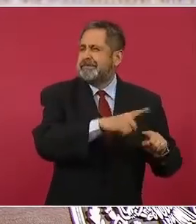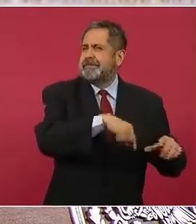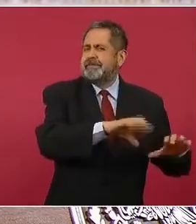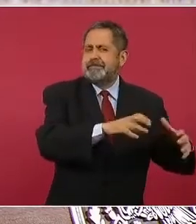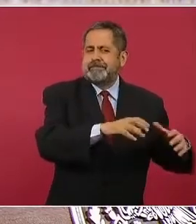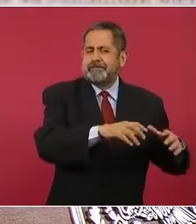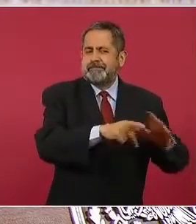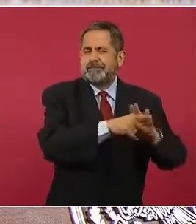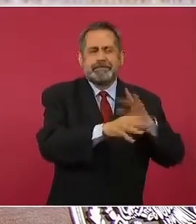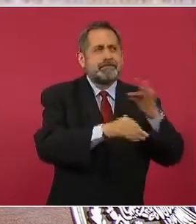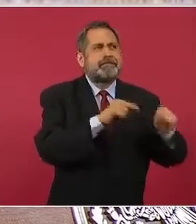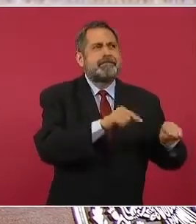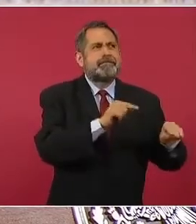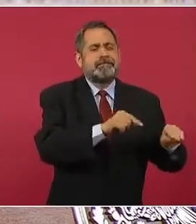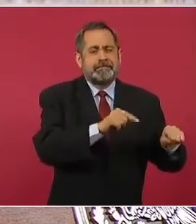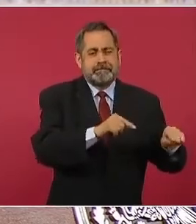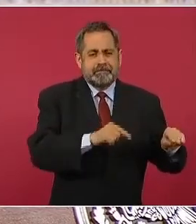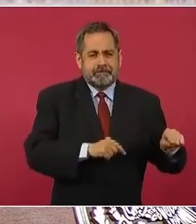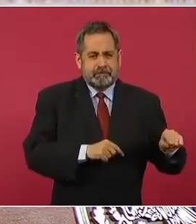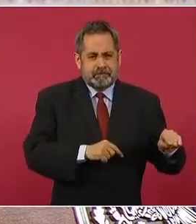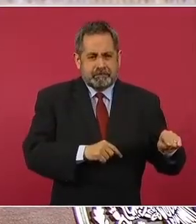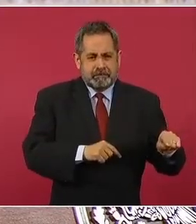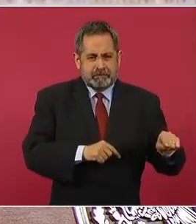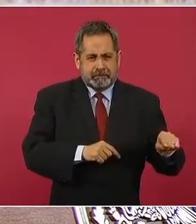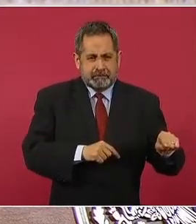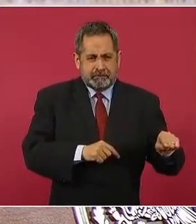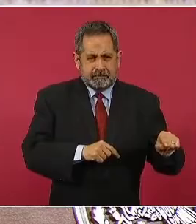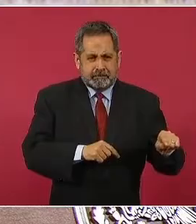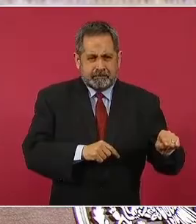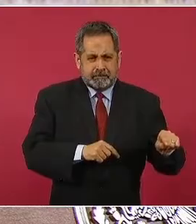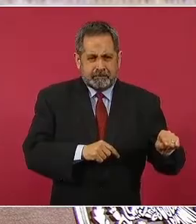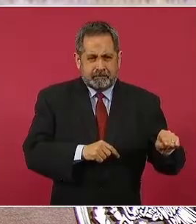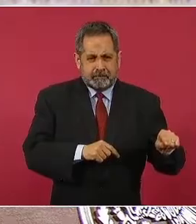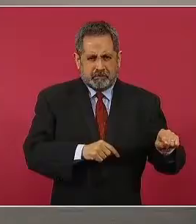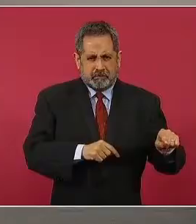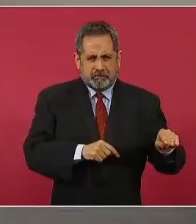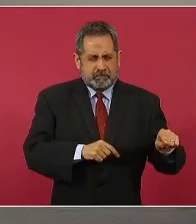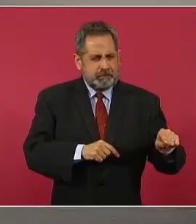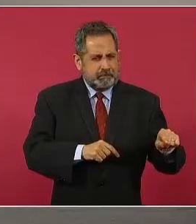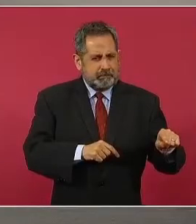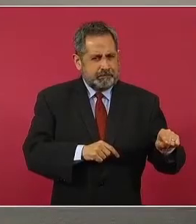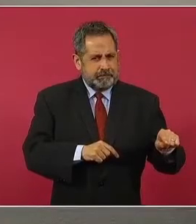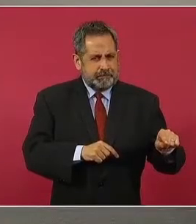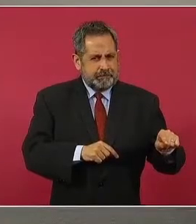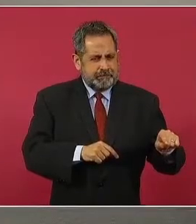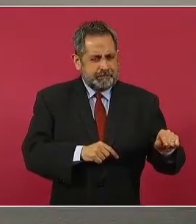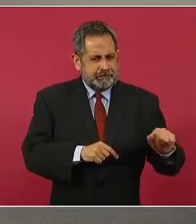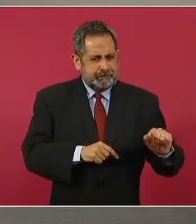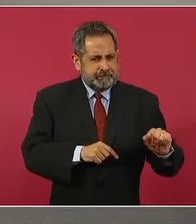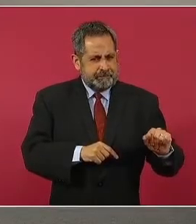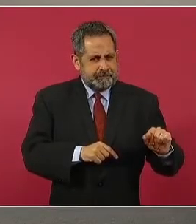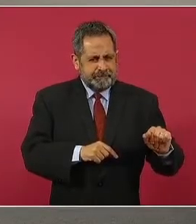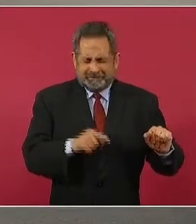y en otros medios. Hay uno que no nos quiere nada porque